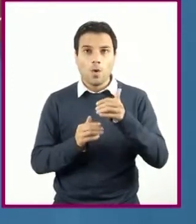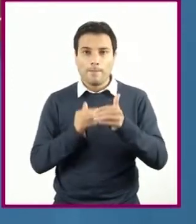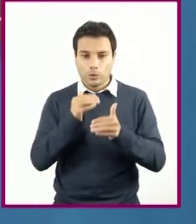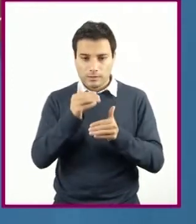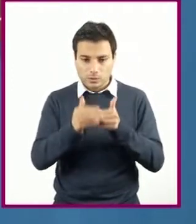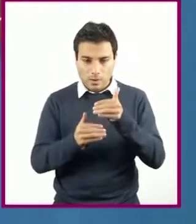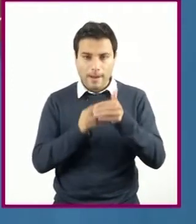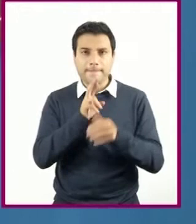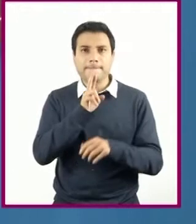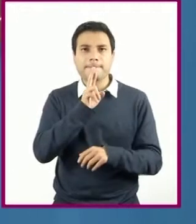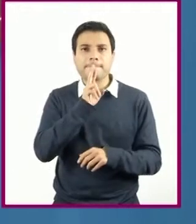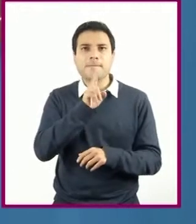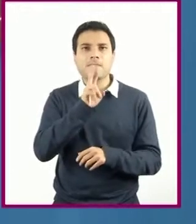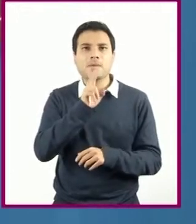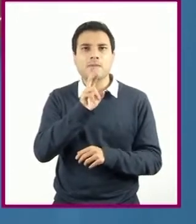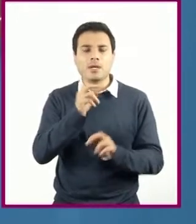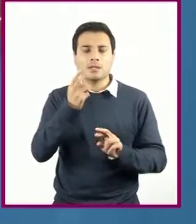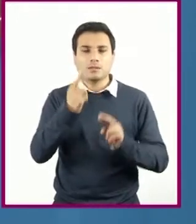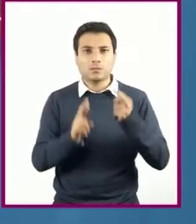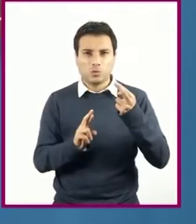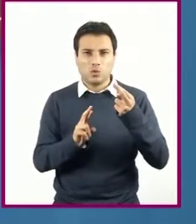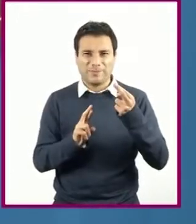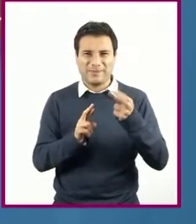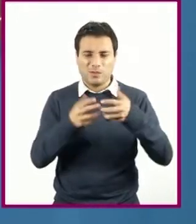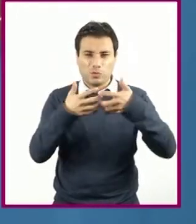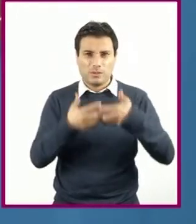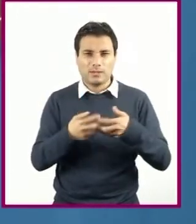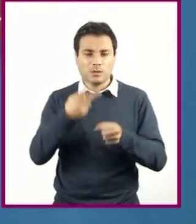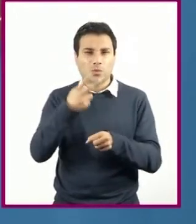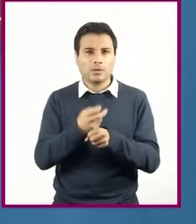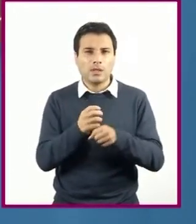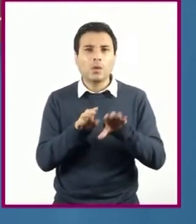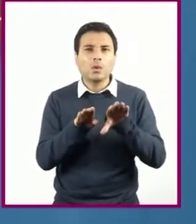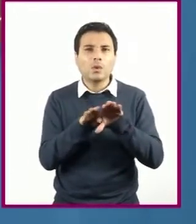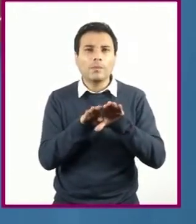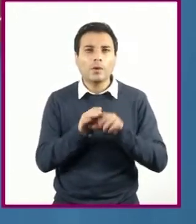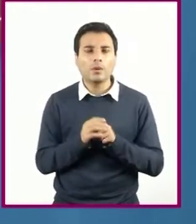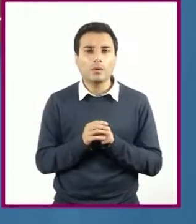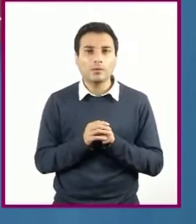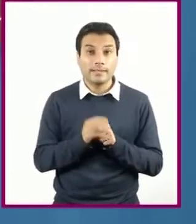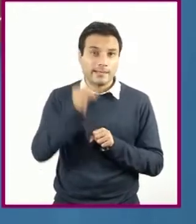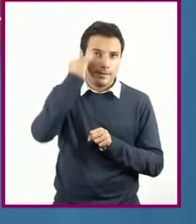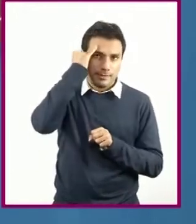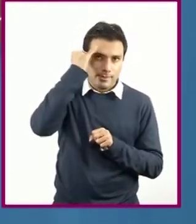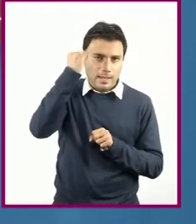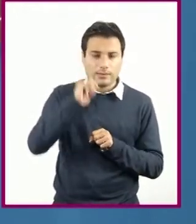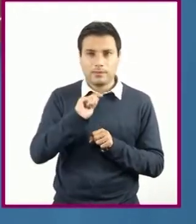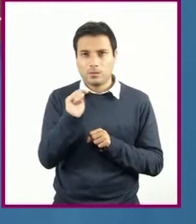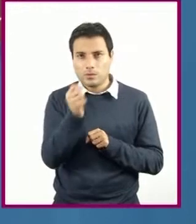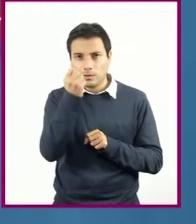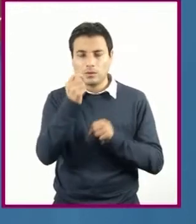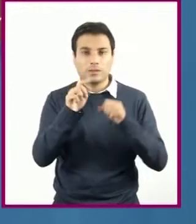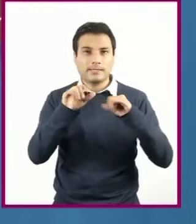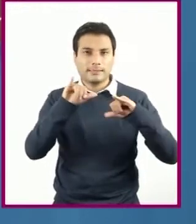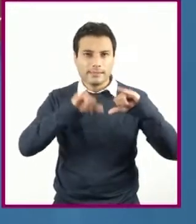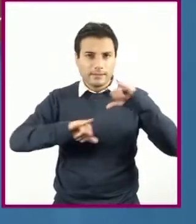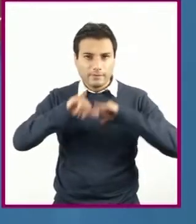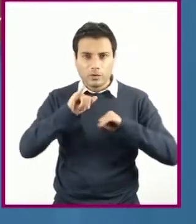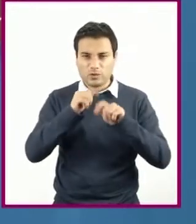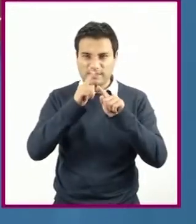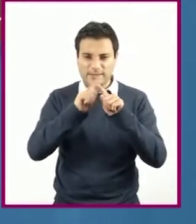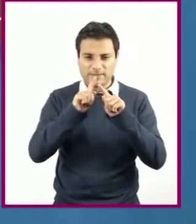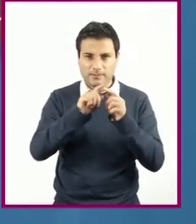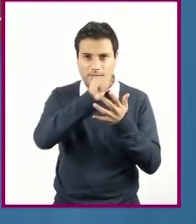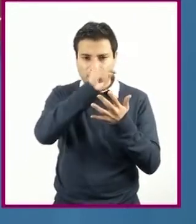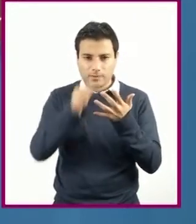desarrollo de la segunda revolución industrial? ¿Qué inventos tecnológicos, científicos vieron la luz